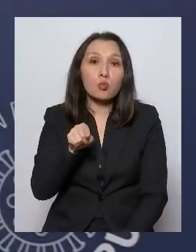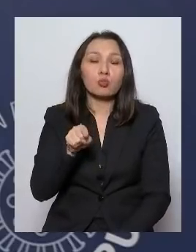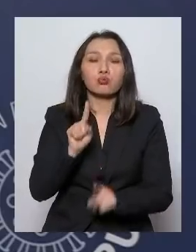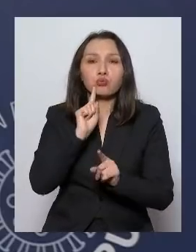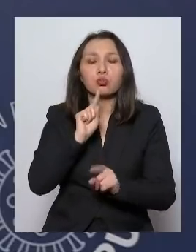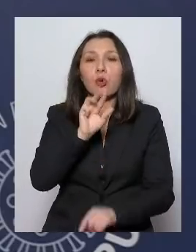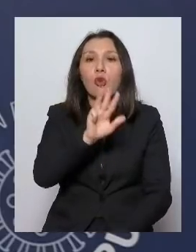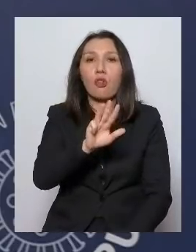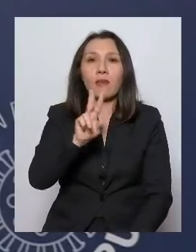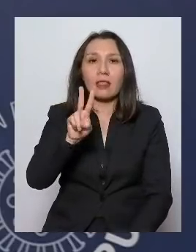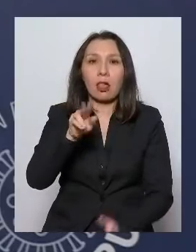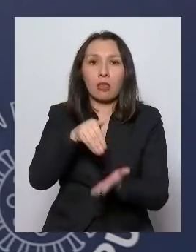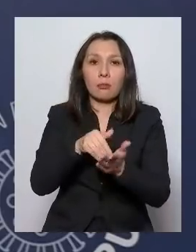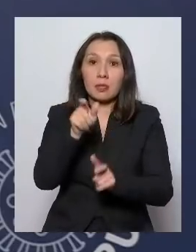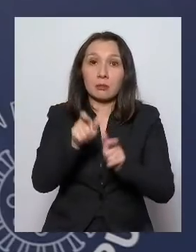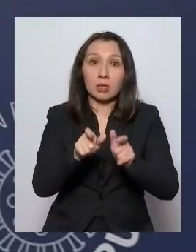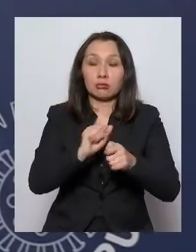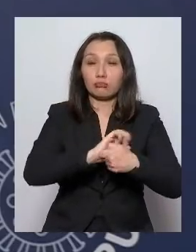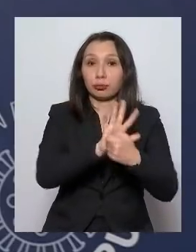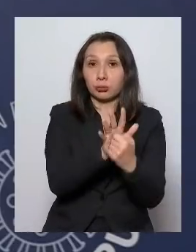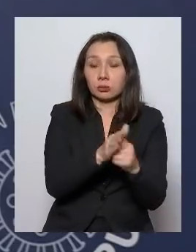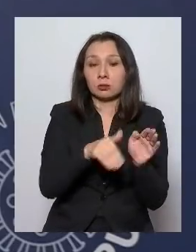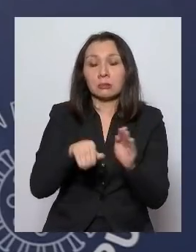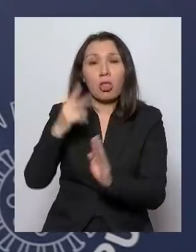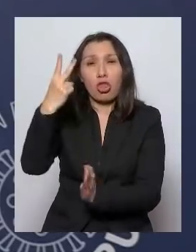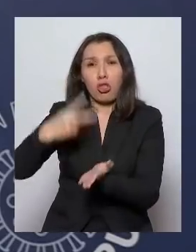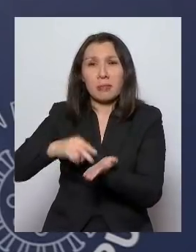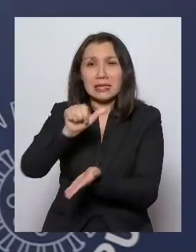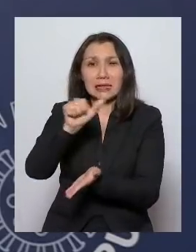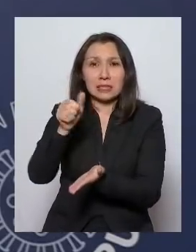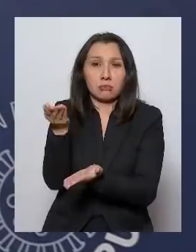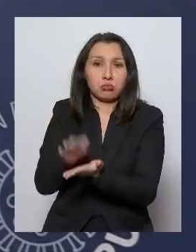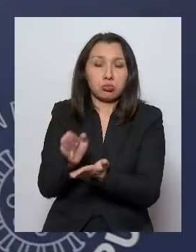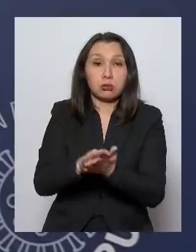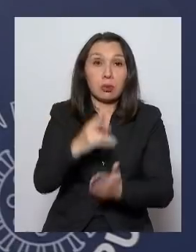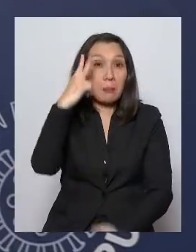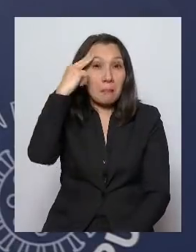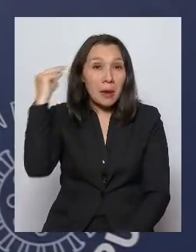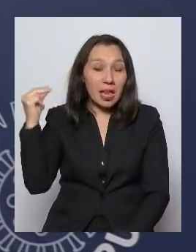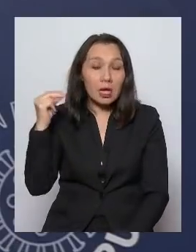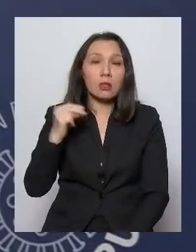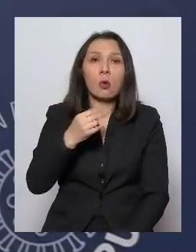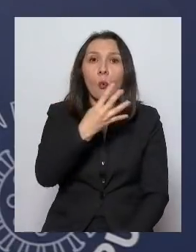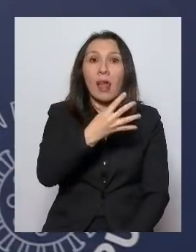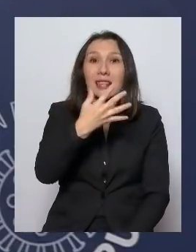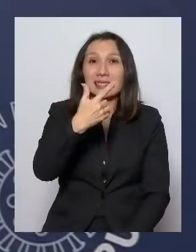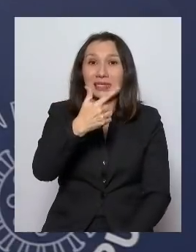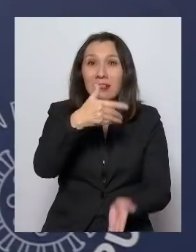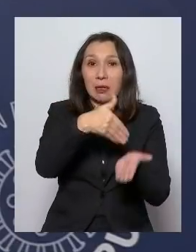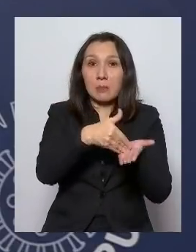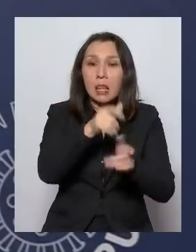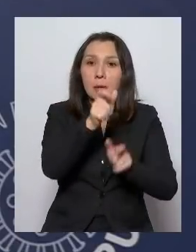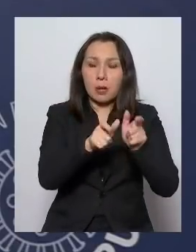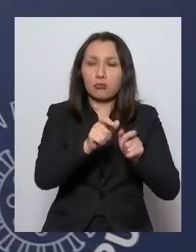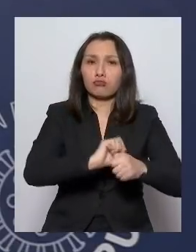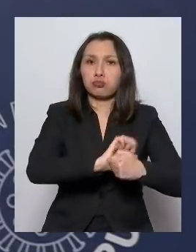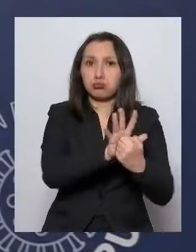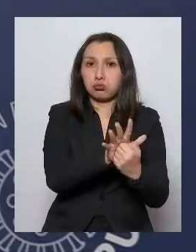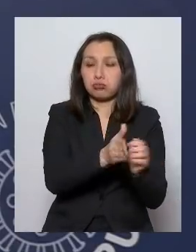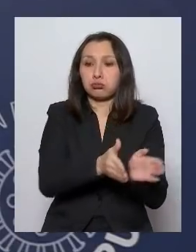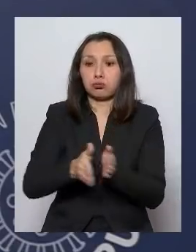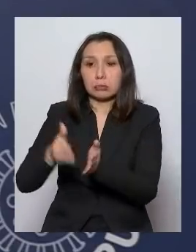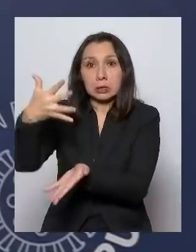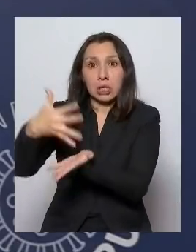con 92.000 personas contagiadas, más de 2.600 fallecidos. México con 47.000 personas contagiadas